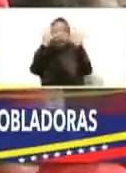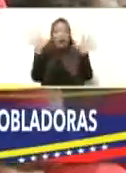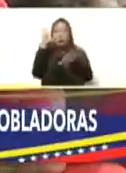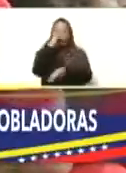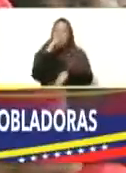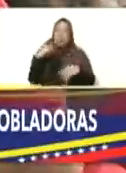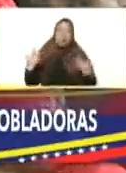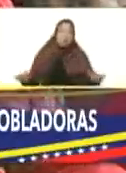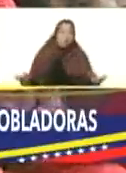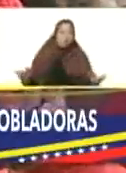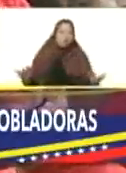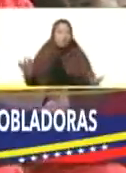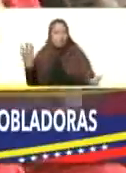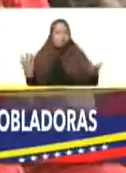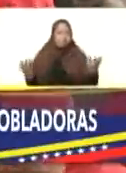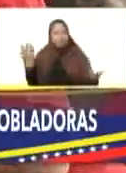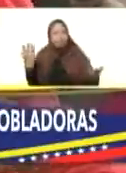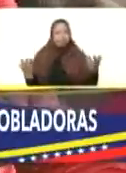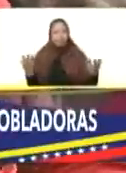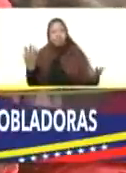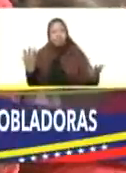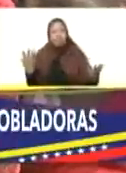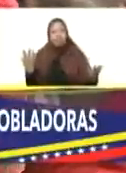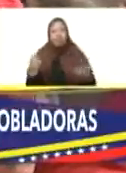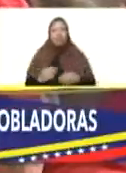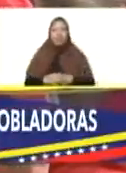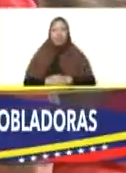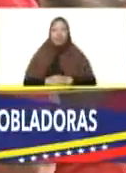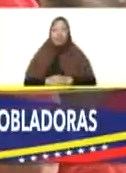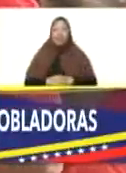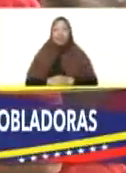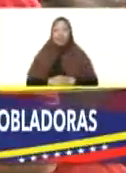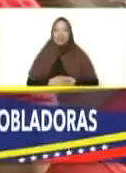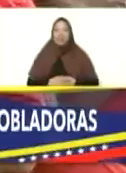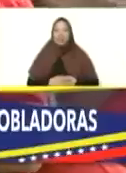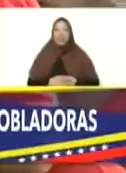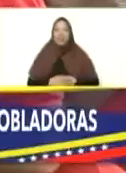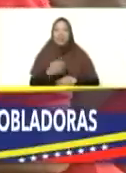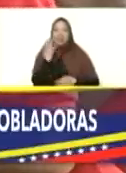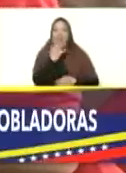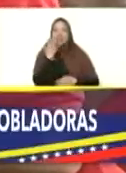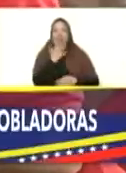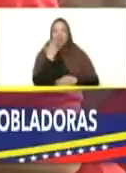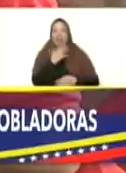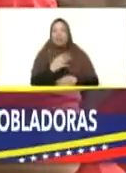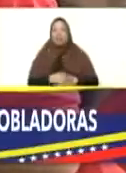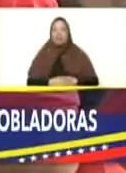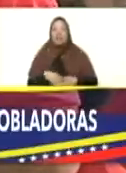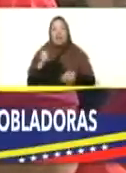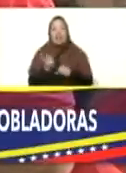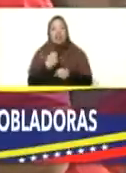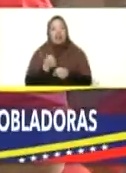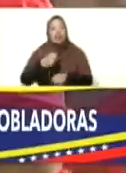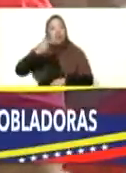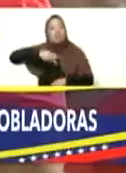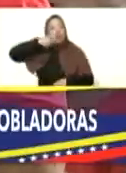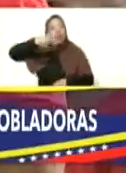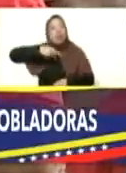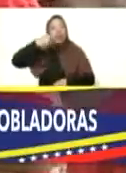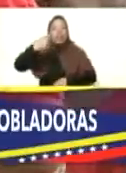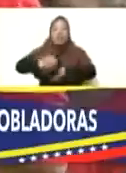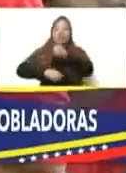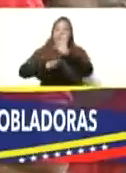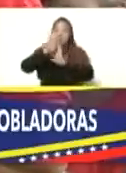hay que decirlo así uno lo ve y parte de ese trabajo político que nosotros desarrollamos